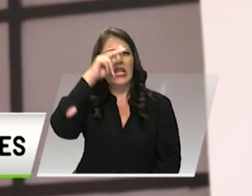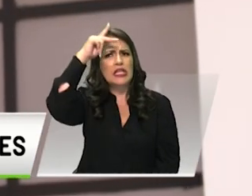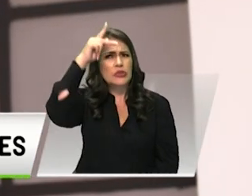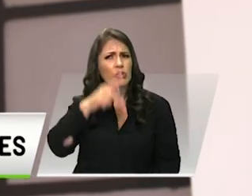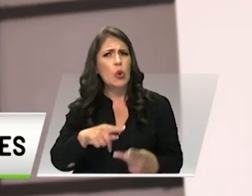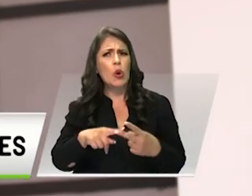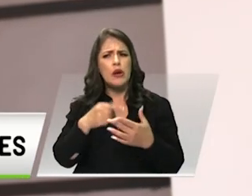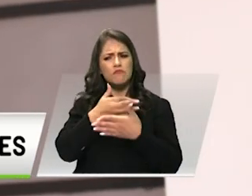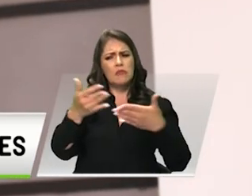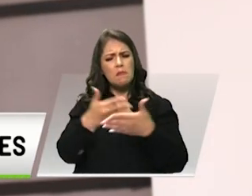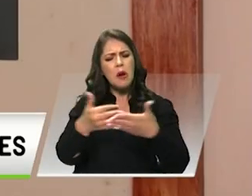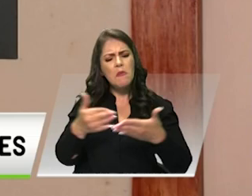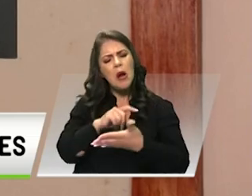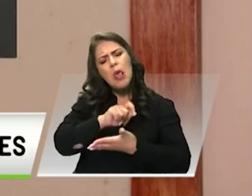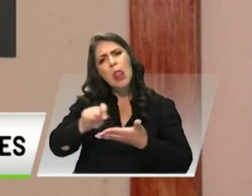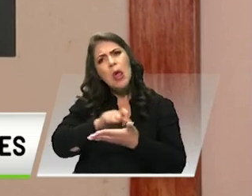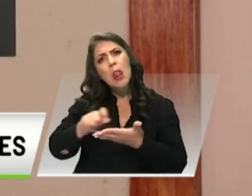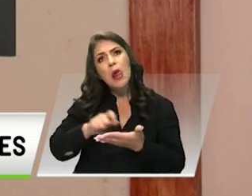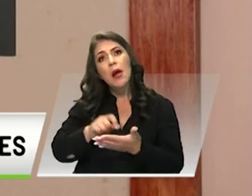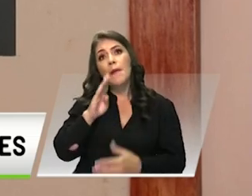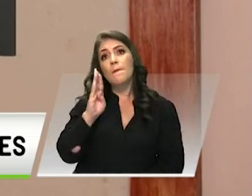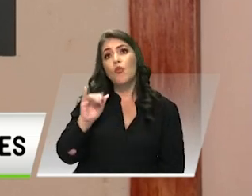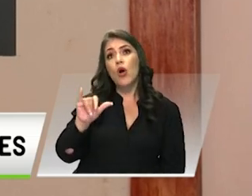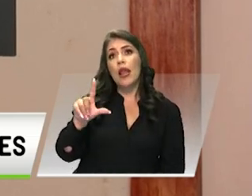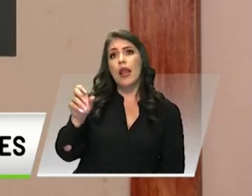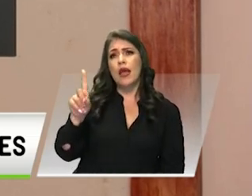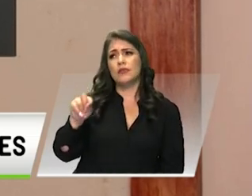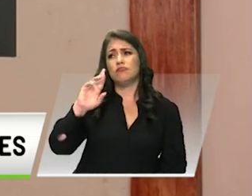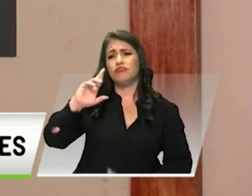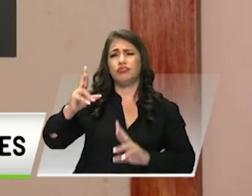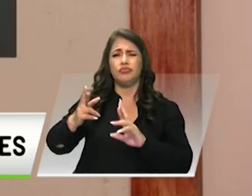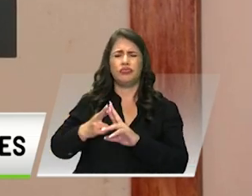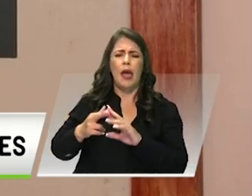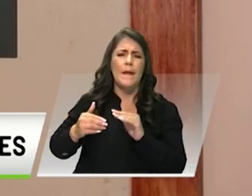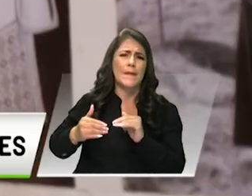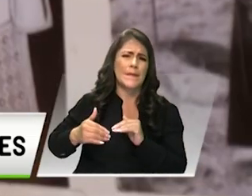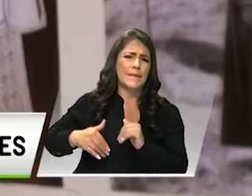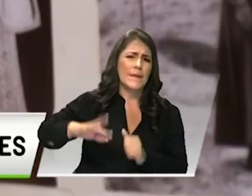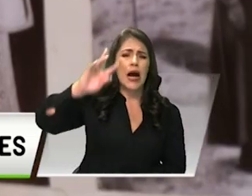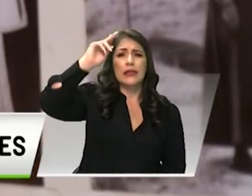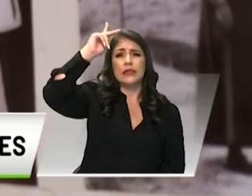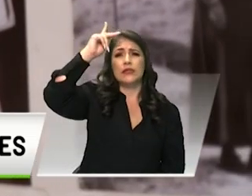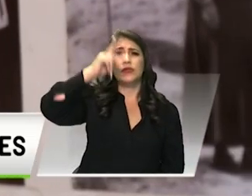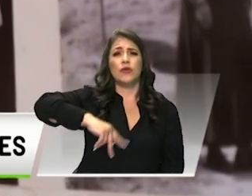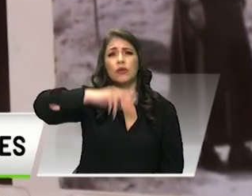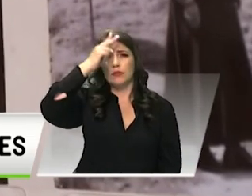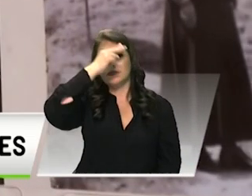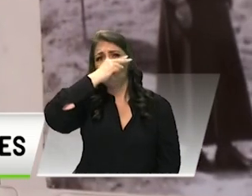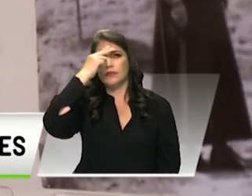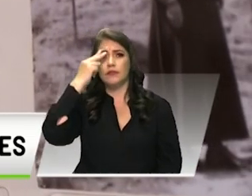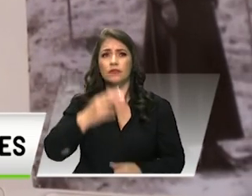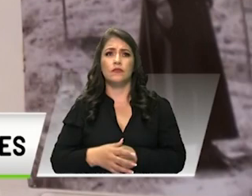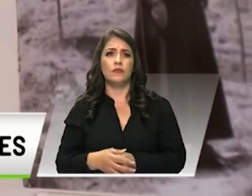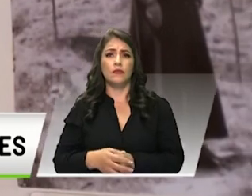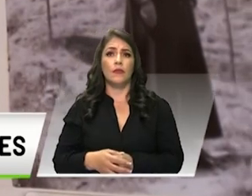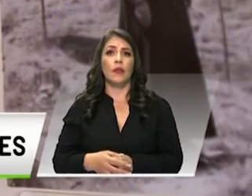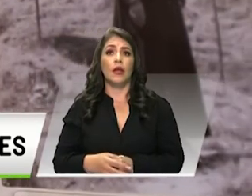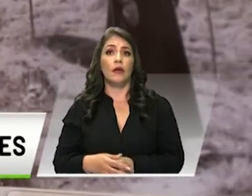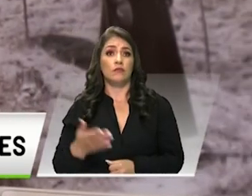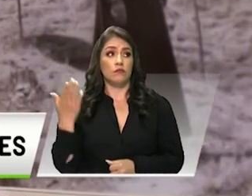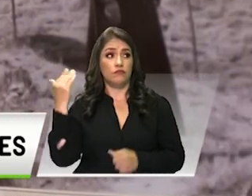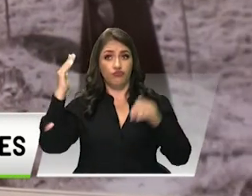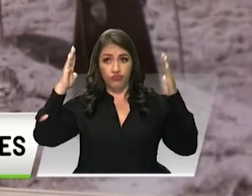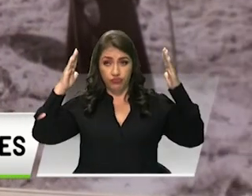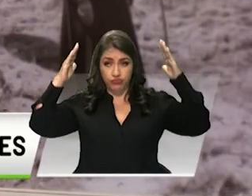Iglesia, Monseñor Miguel Ángel Builes es el prelado más reconocido en toda la historia del catolicismo colombiano. En su periodo episcopal como obispo